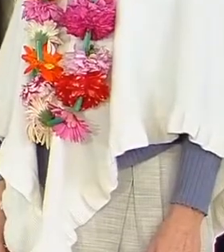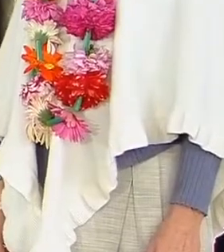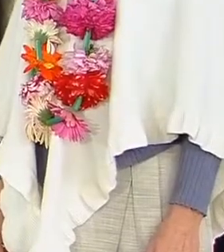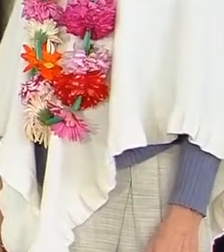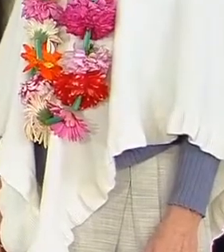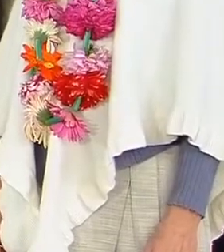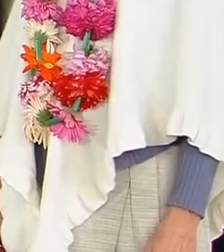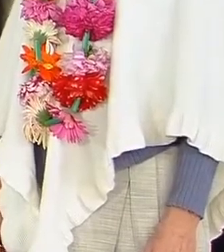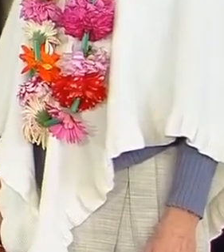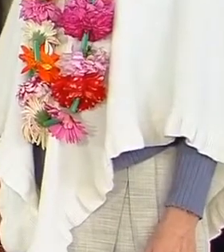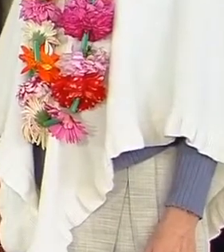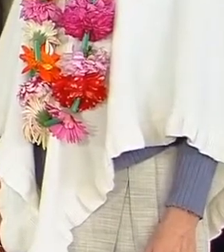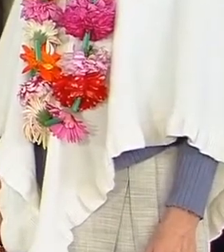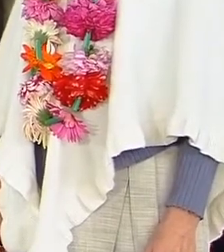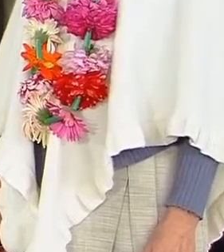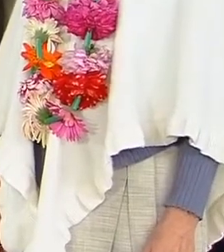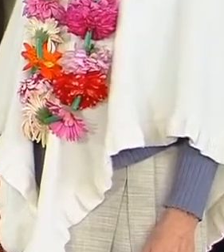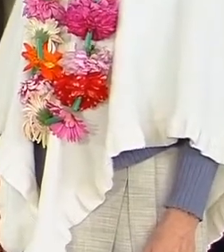Tlazotlán,